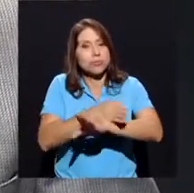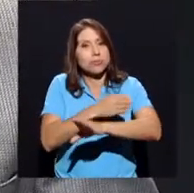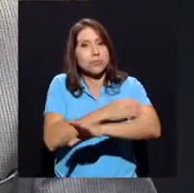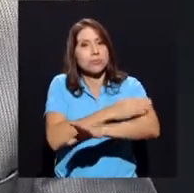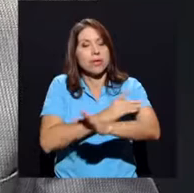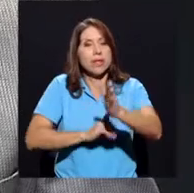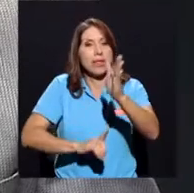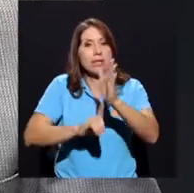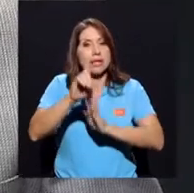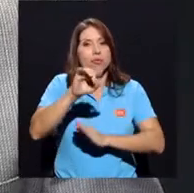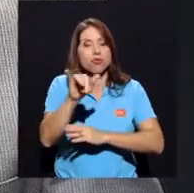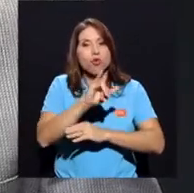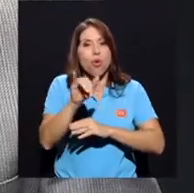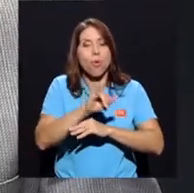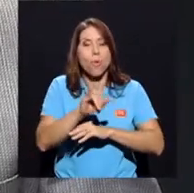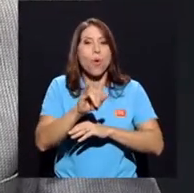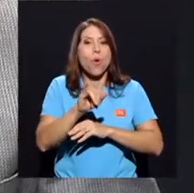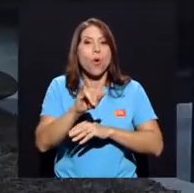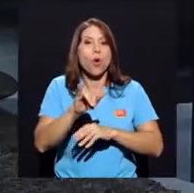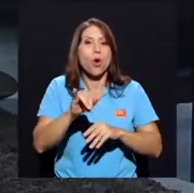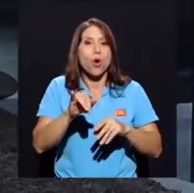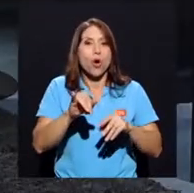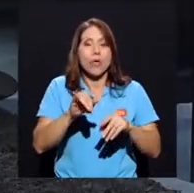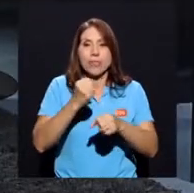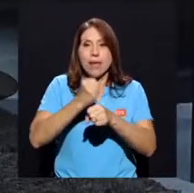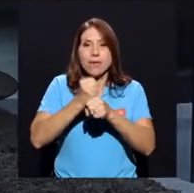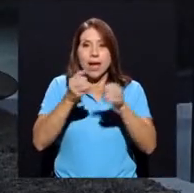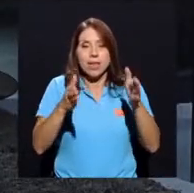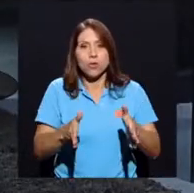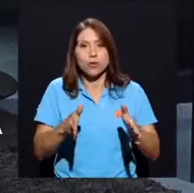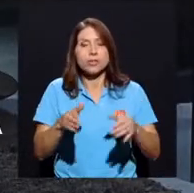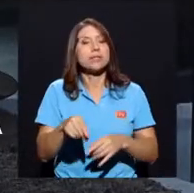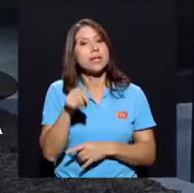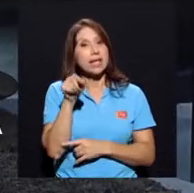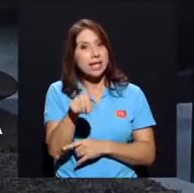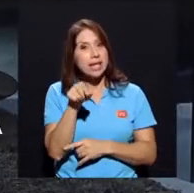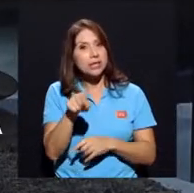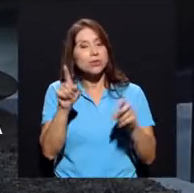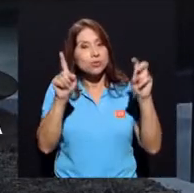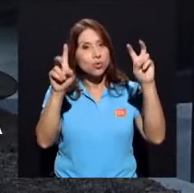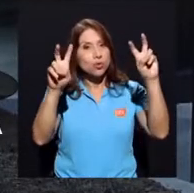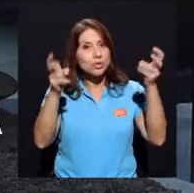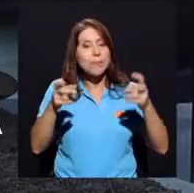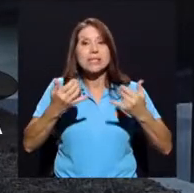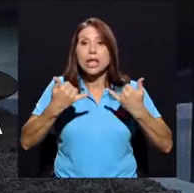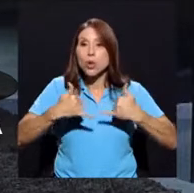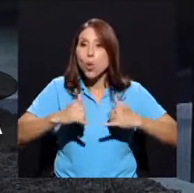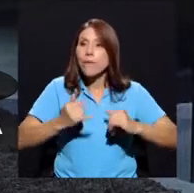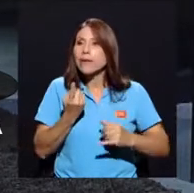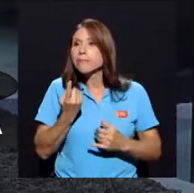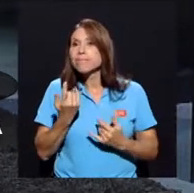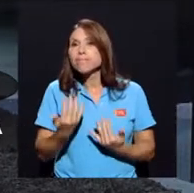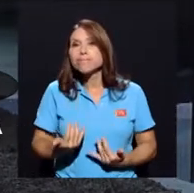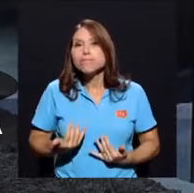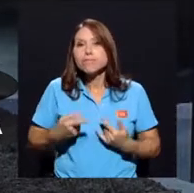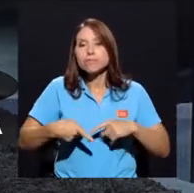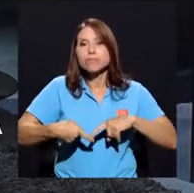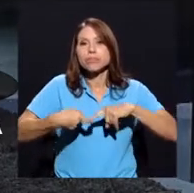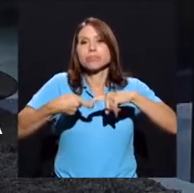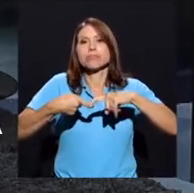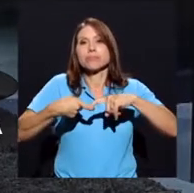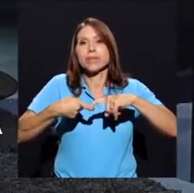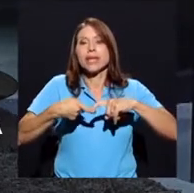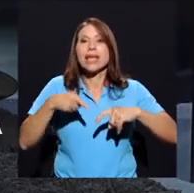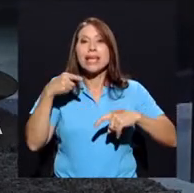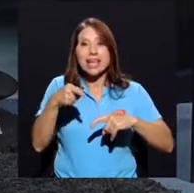como este trabajadores y eso es una de los temas que está pendiente y como podemos ver de los